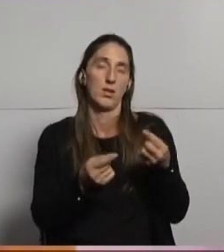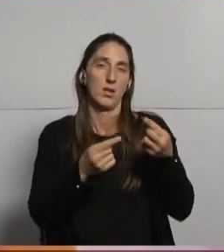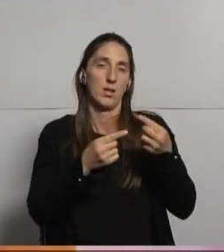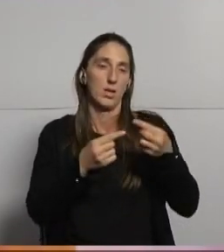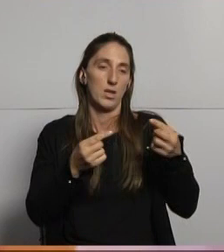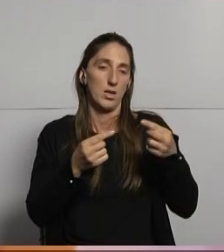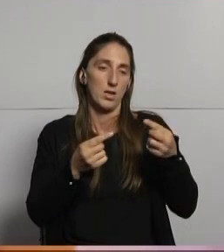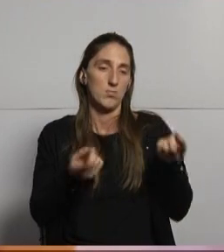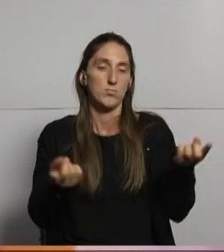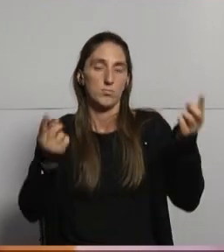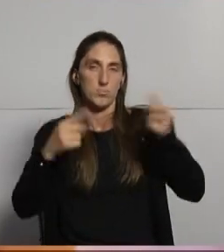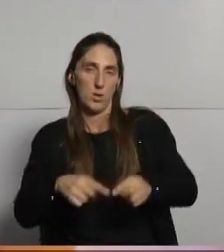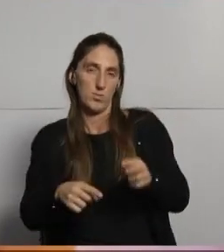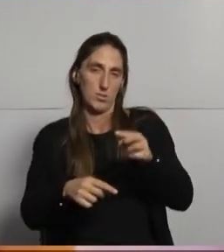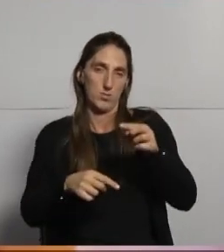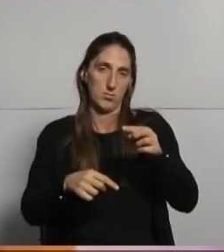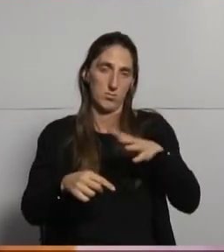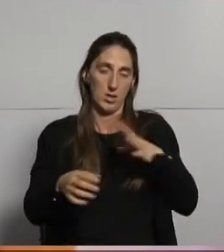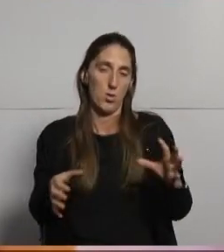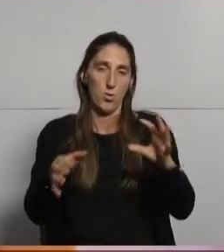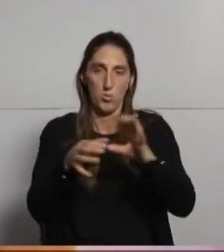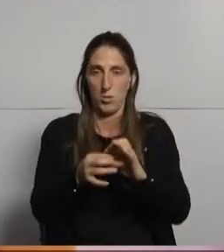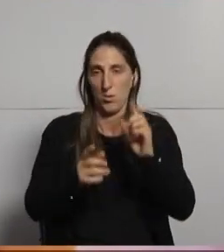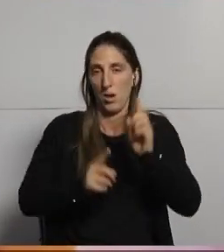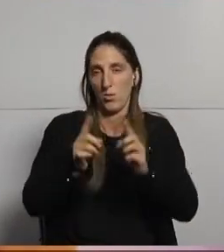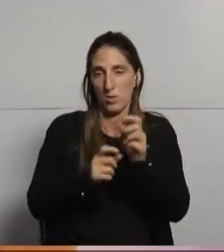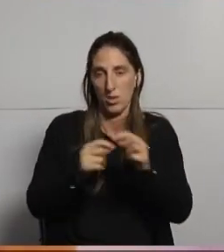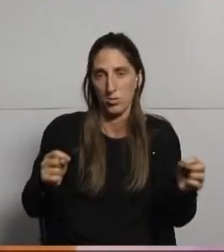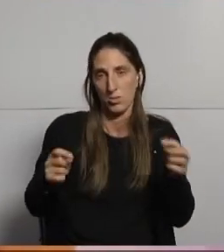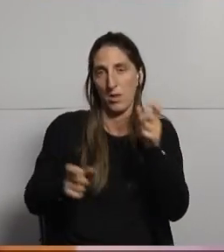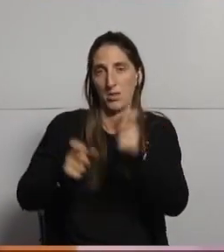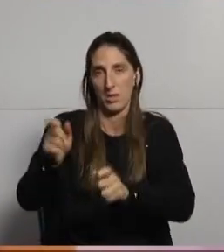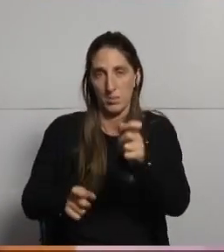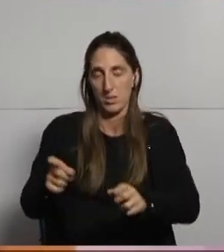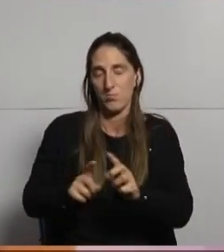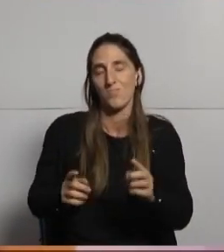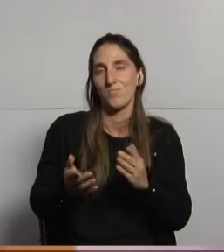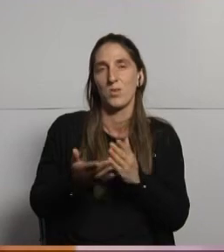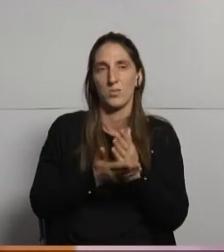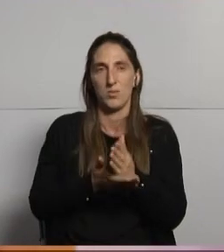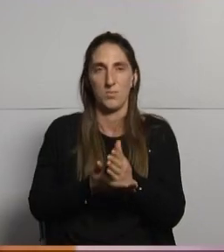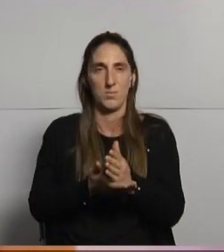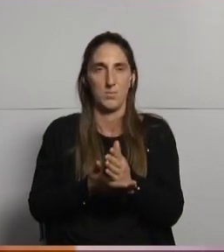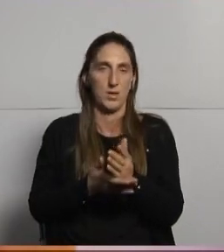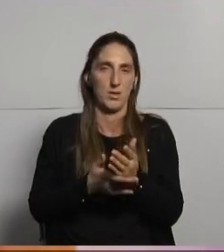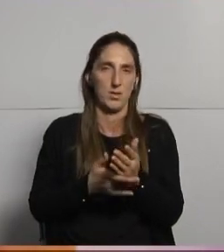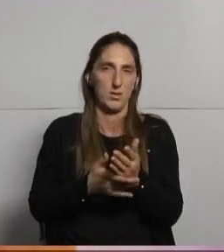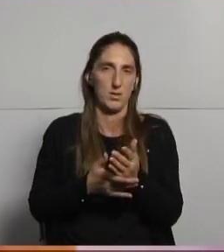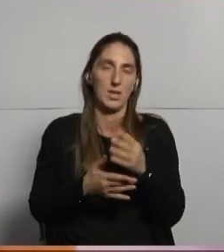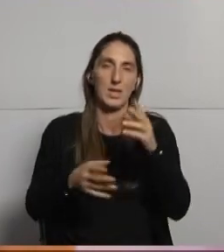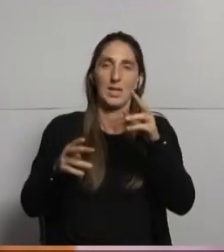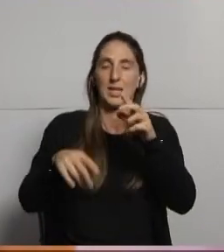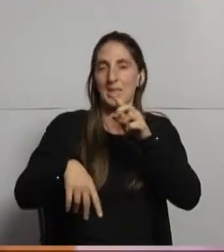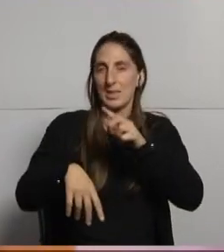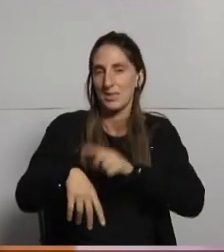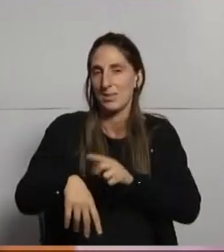algún tipo de retorno, lo cual está en línea con alguna de las expectativas de los ciudadanos, pero no siempre está en línea con el tiempo en